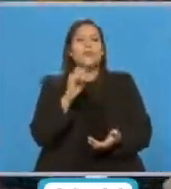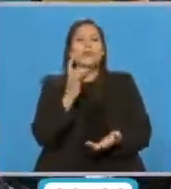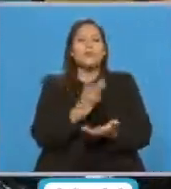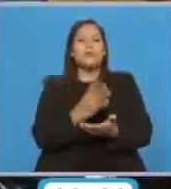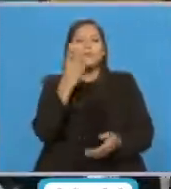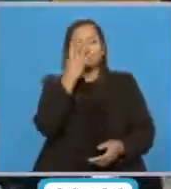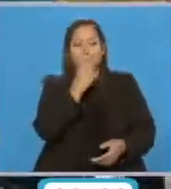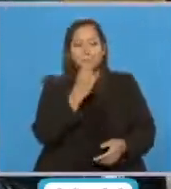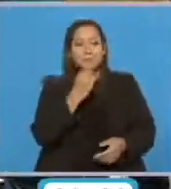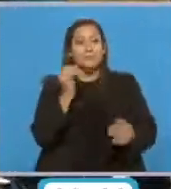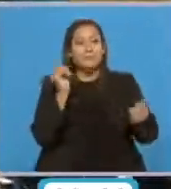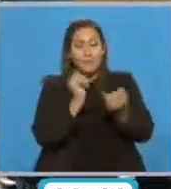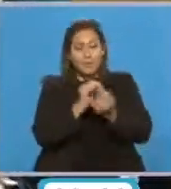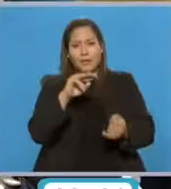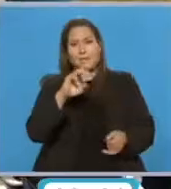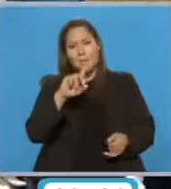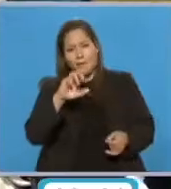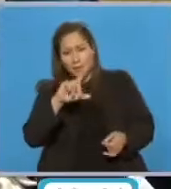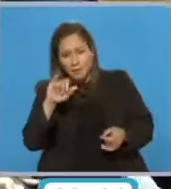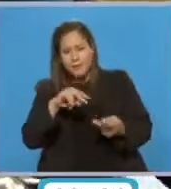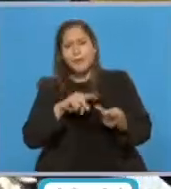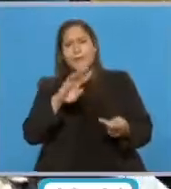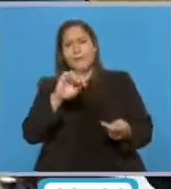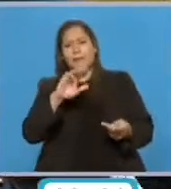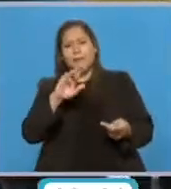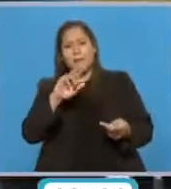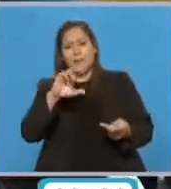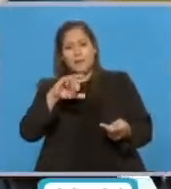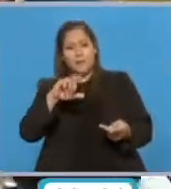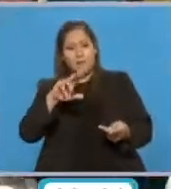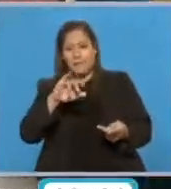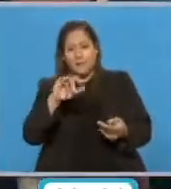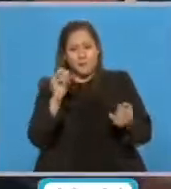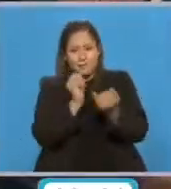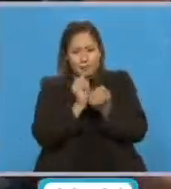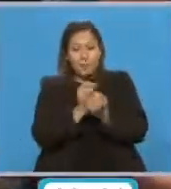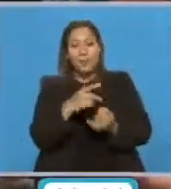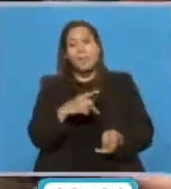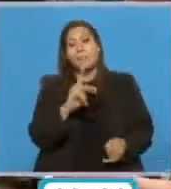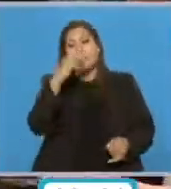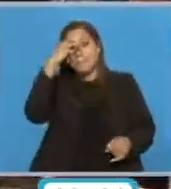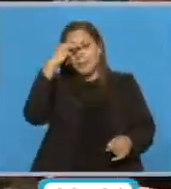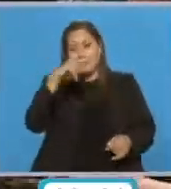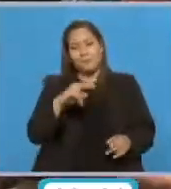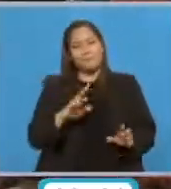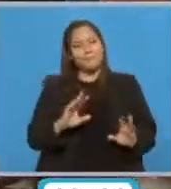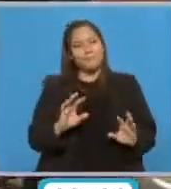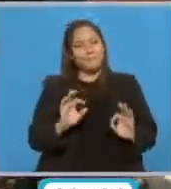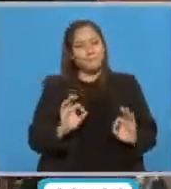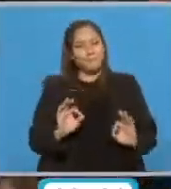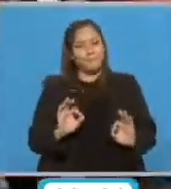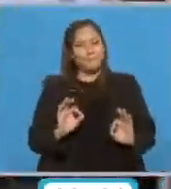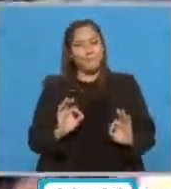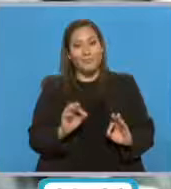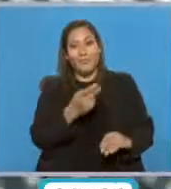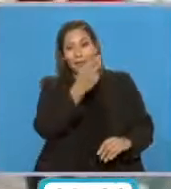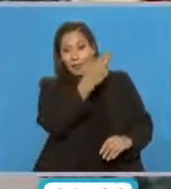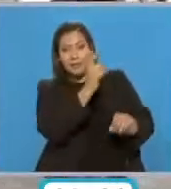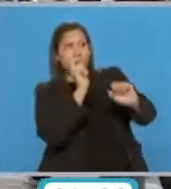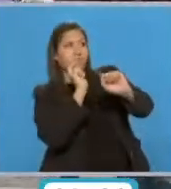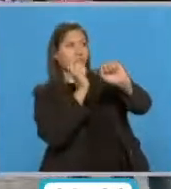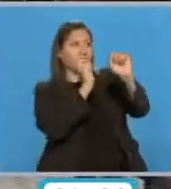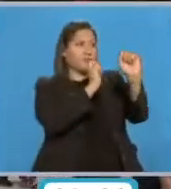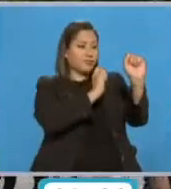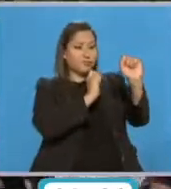¿verdad? Y también Medellín y Barranquilla. Ah, gracias. Y bueno, México, eso, una escultura.